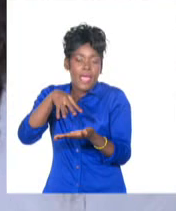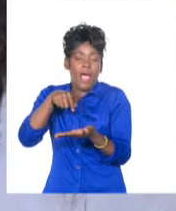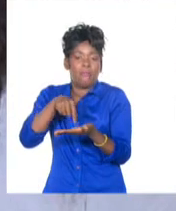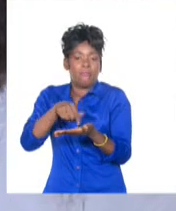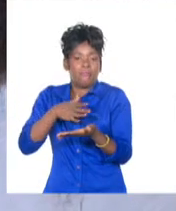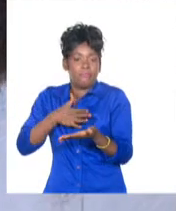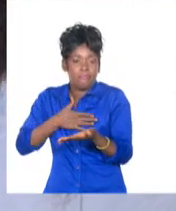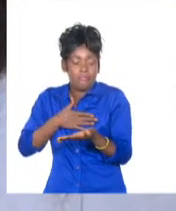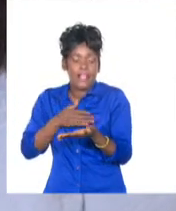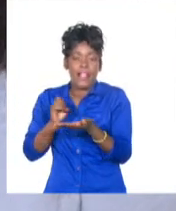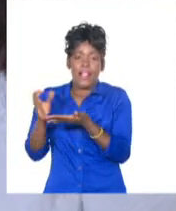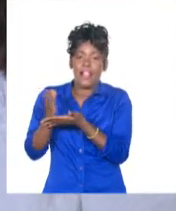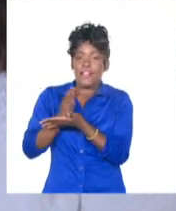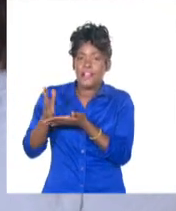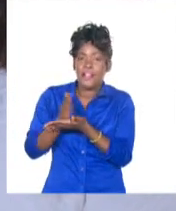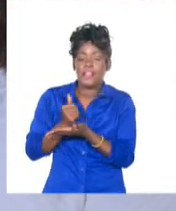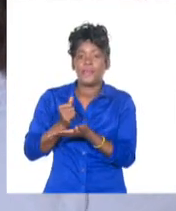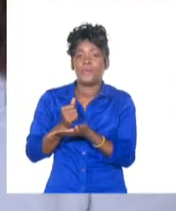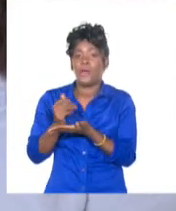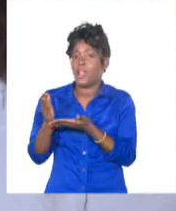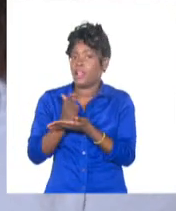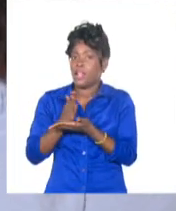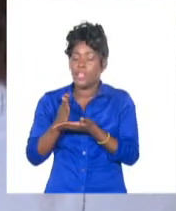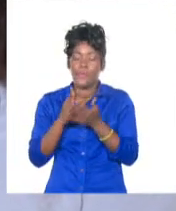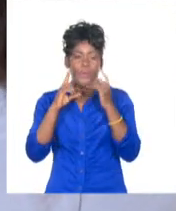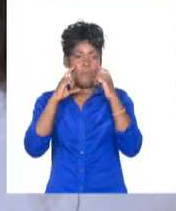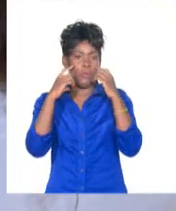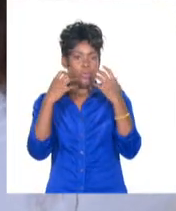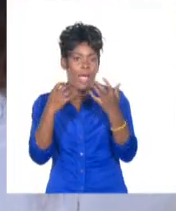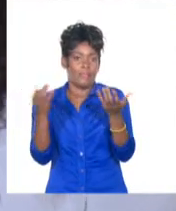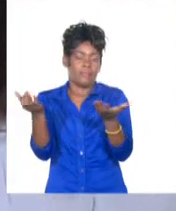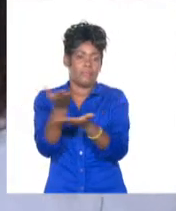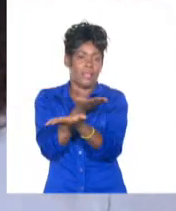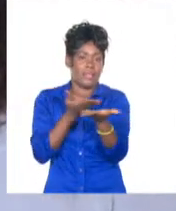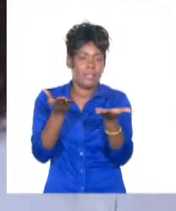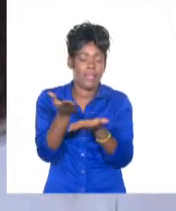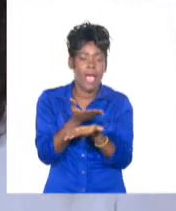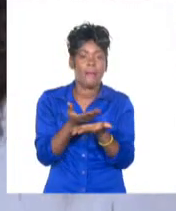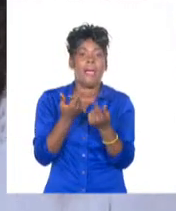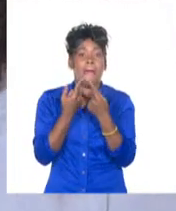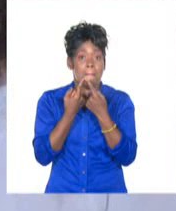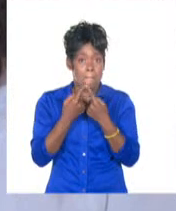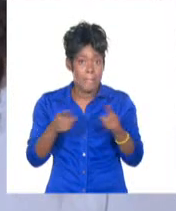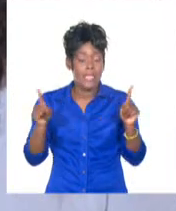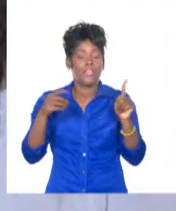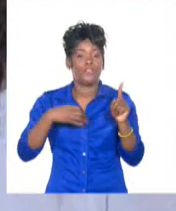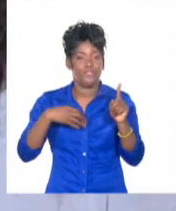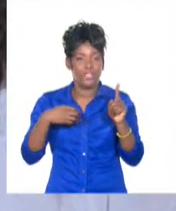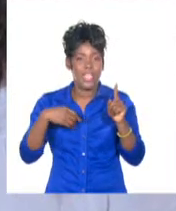libro funciona como un elemento interactivo y que además se acompaña de un video,